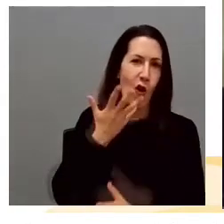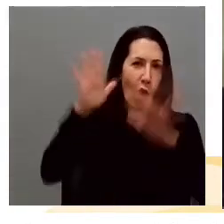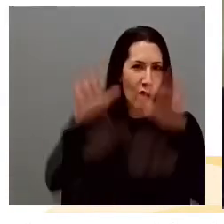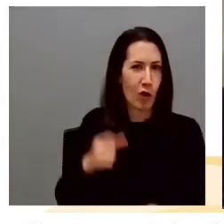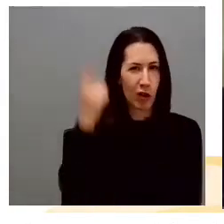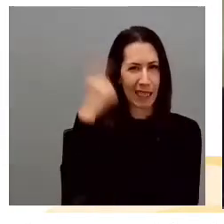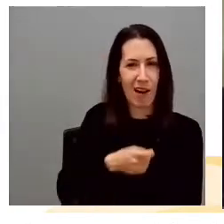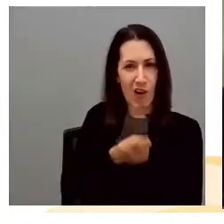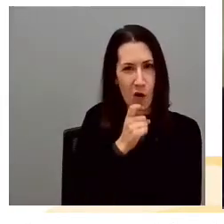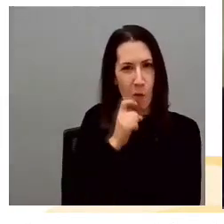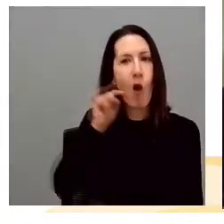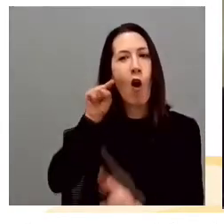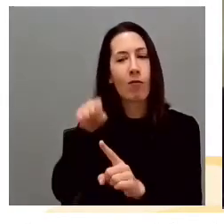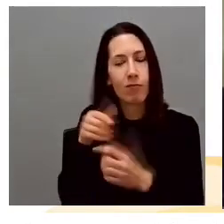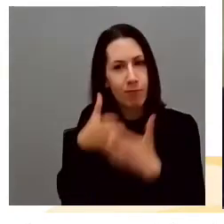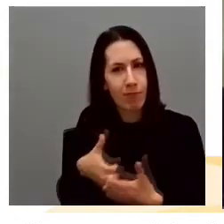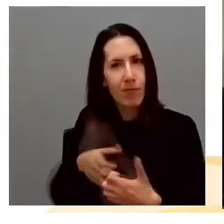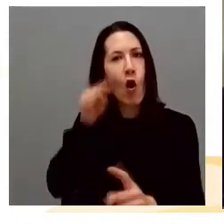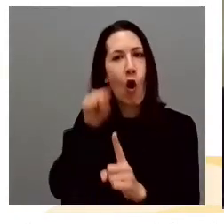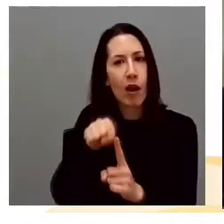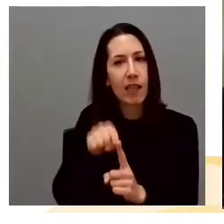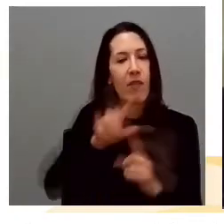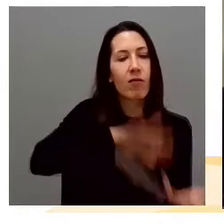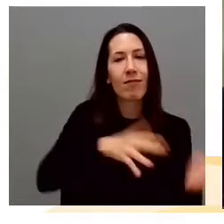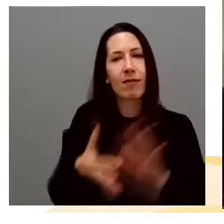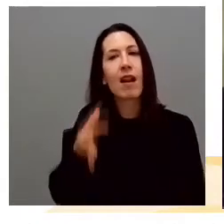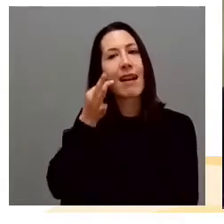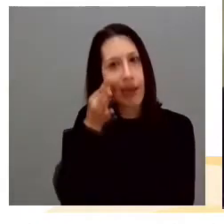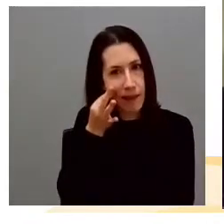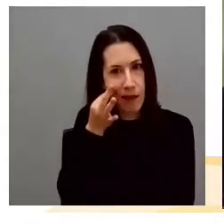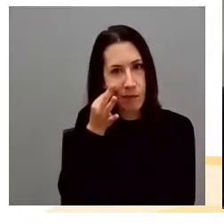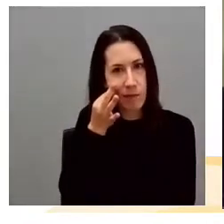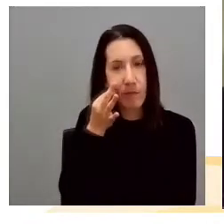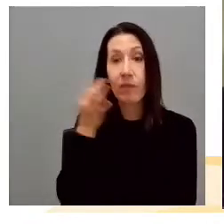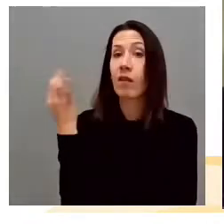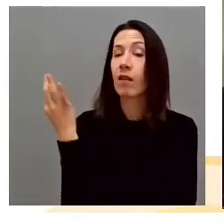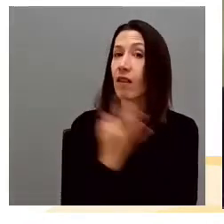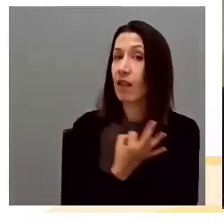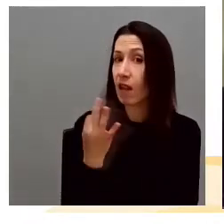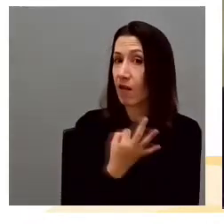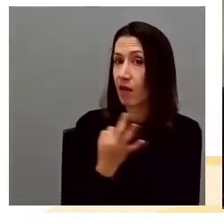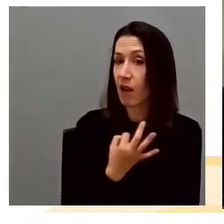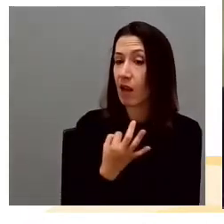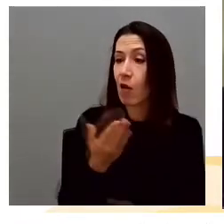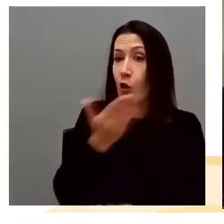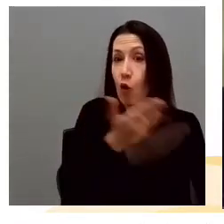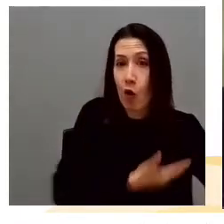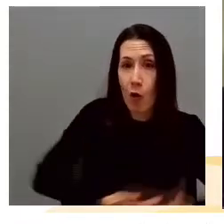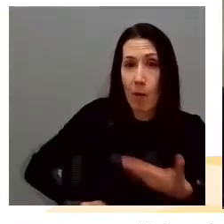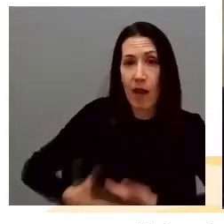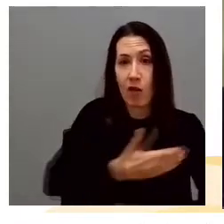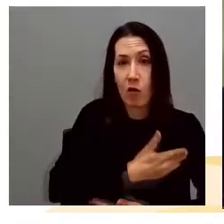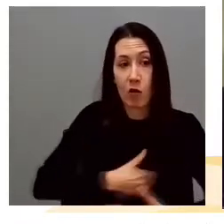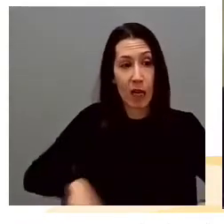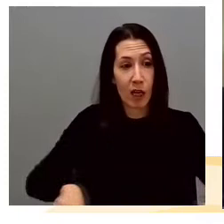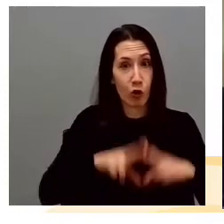eso se convierta en una realidad. Tiene que llegar la cooperación de la